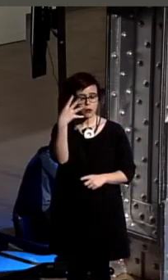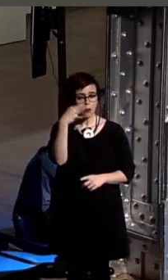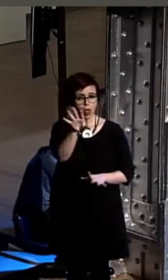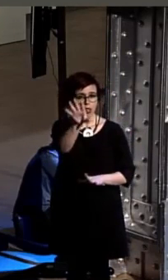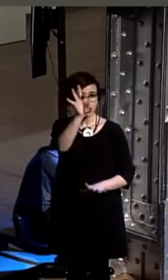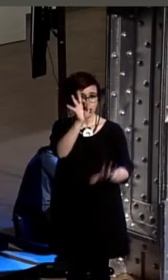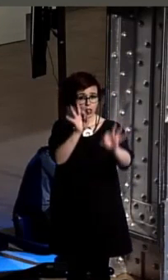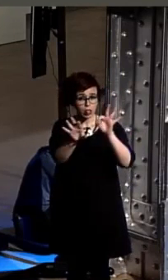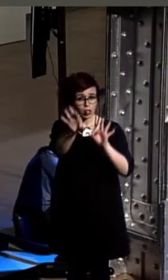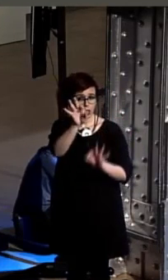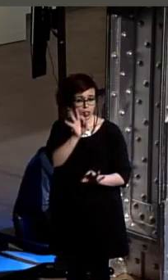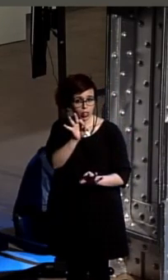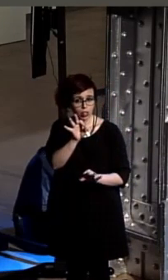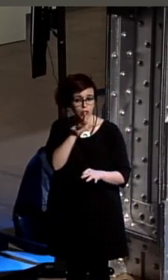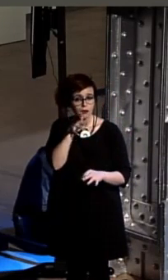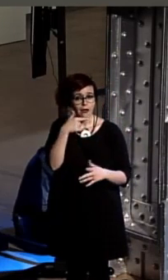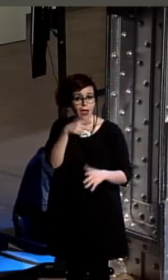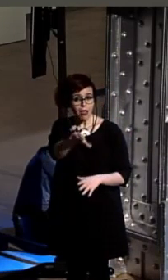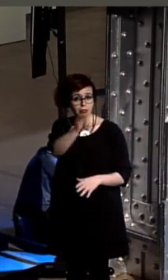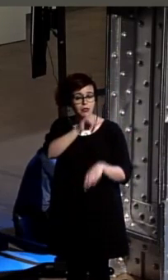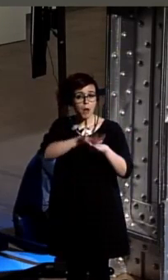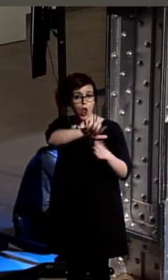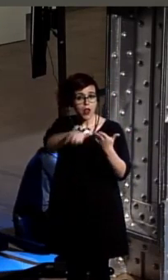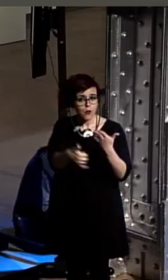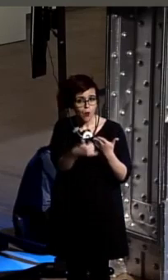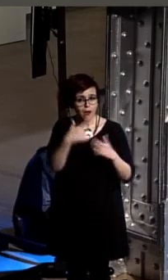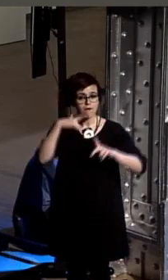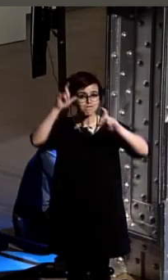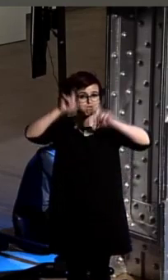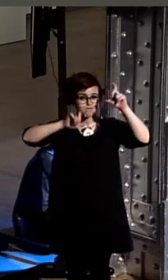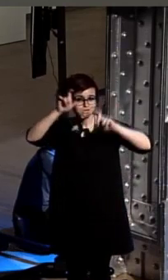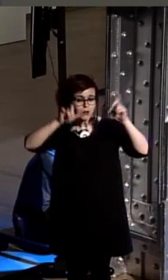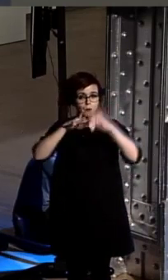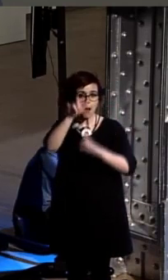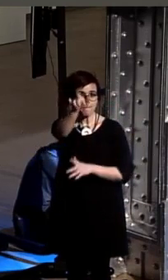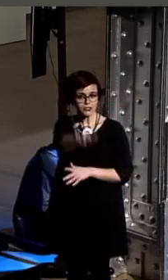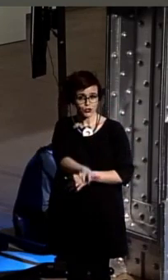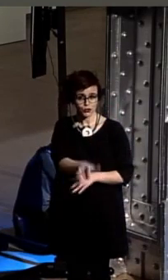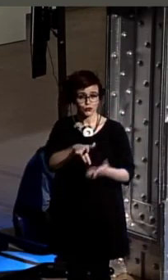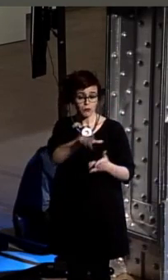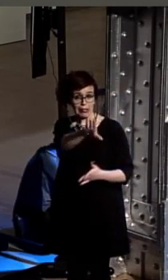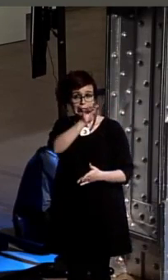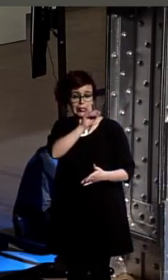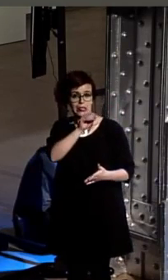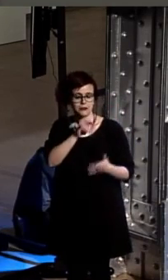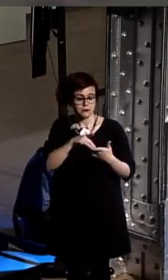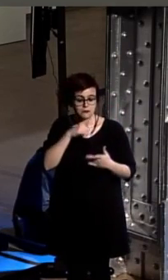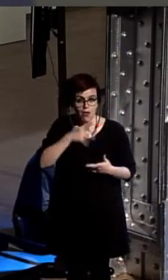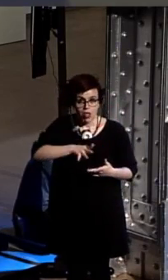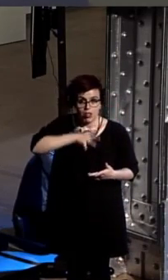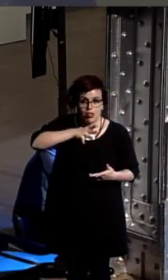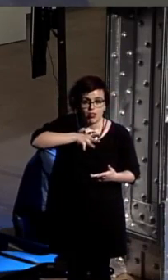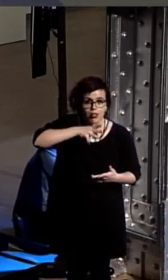decodificar el lenguaje facial de una persona. Es